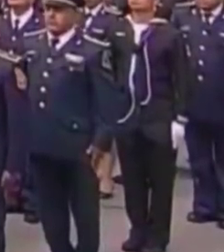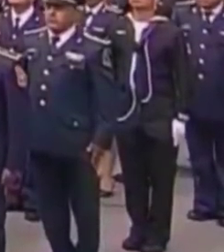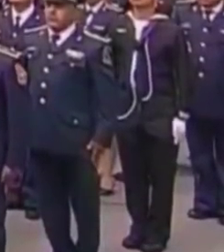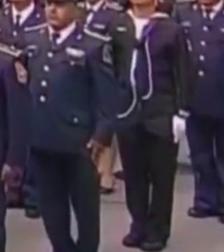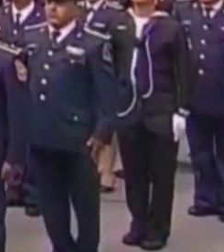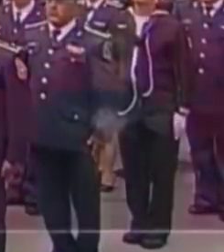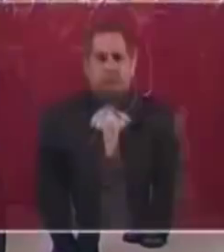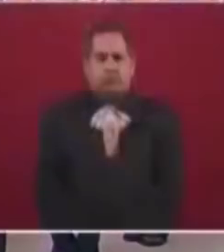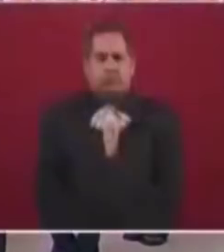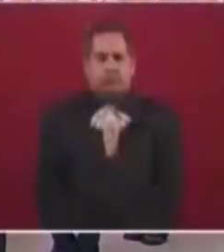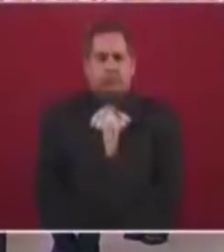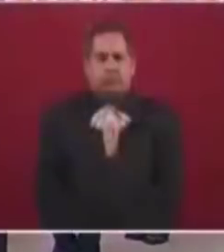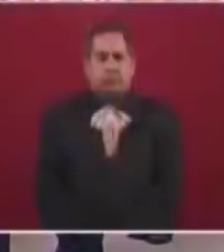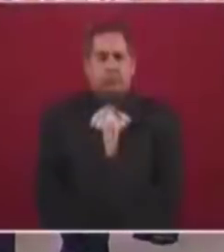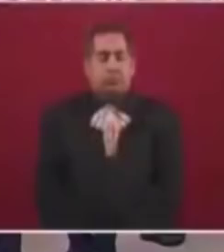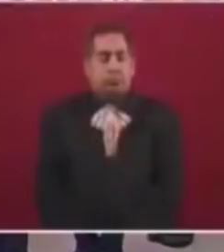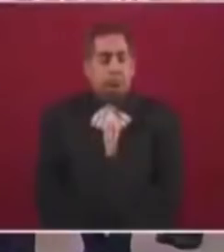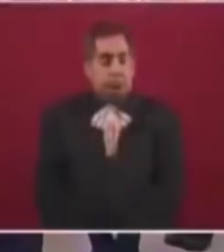¿Qué se pasa? ¿Qué año es?